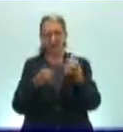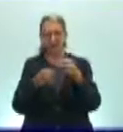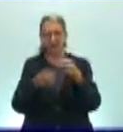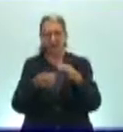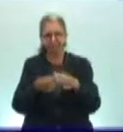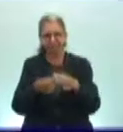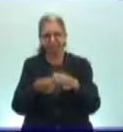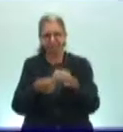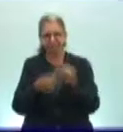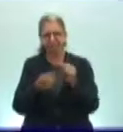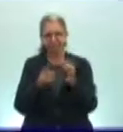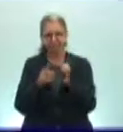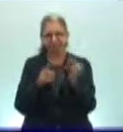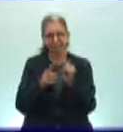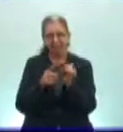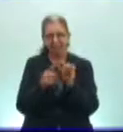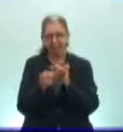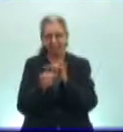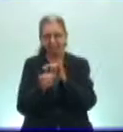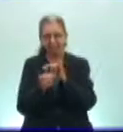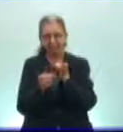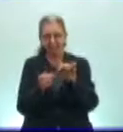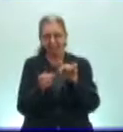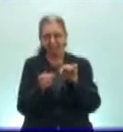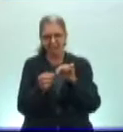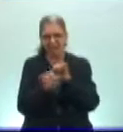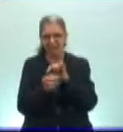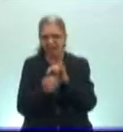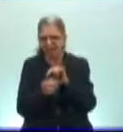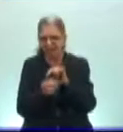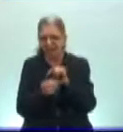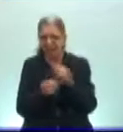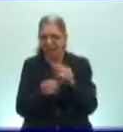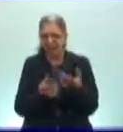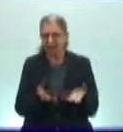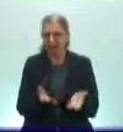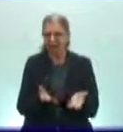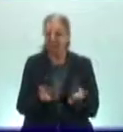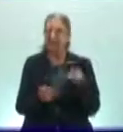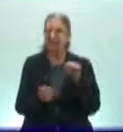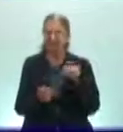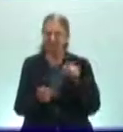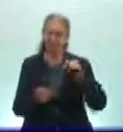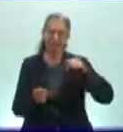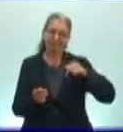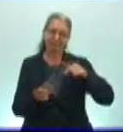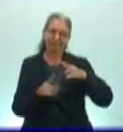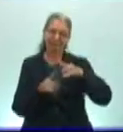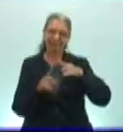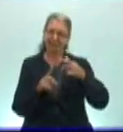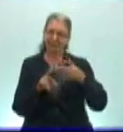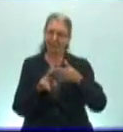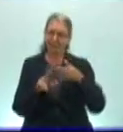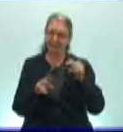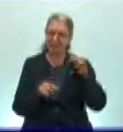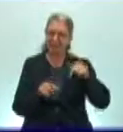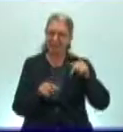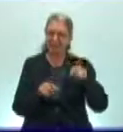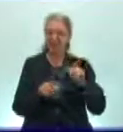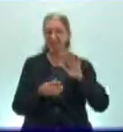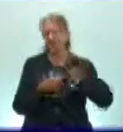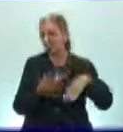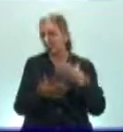medir esa longitud de ese borde? De eso trata el encuentro de hoy. Les